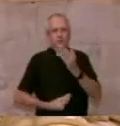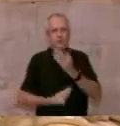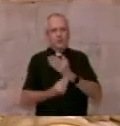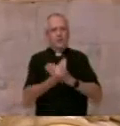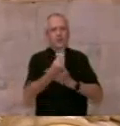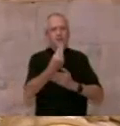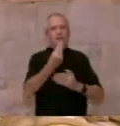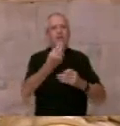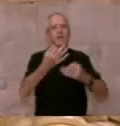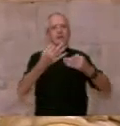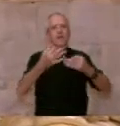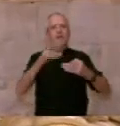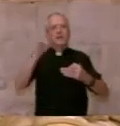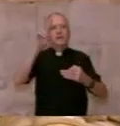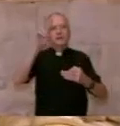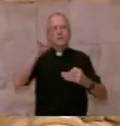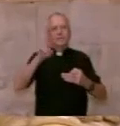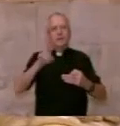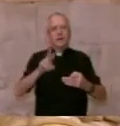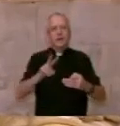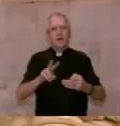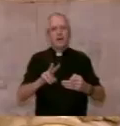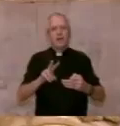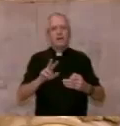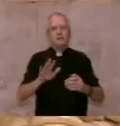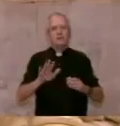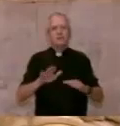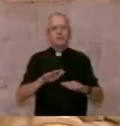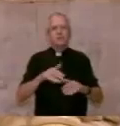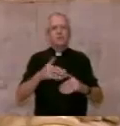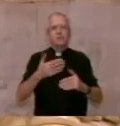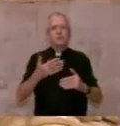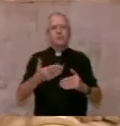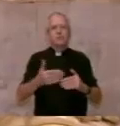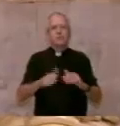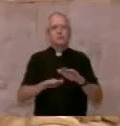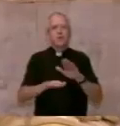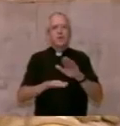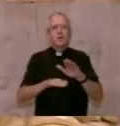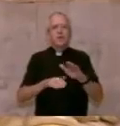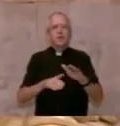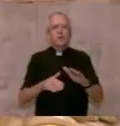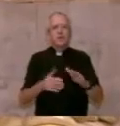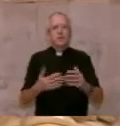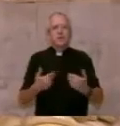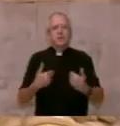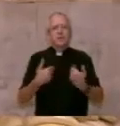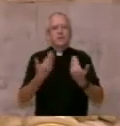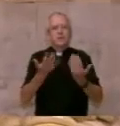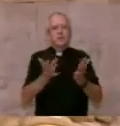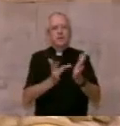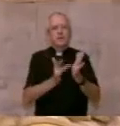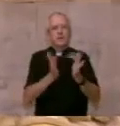lo han copiado y han hecho referencia a los notables milagros que se han producido por